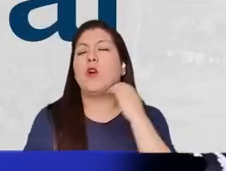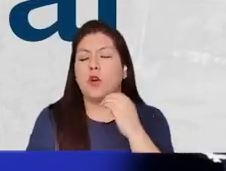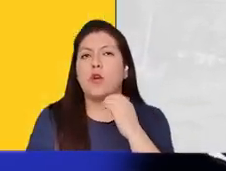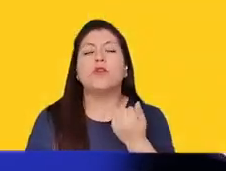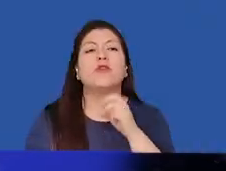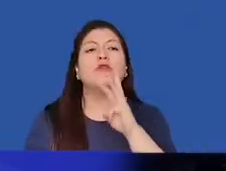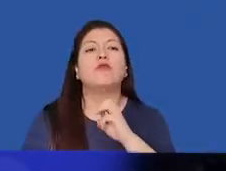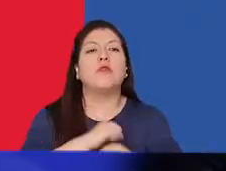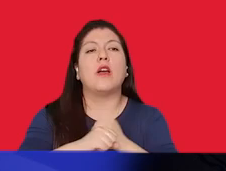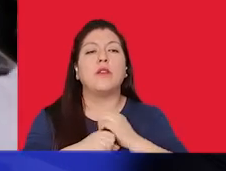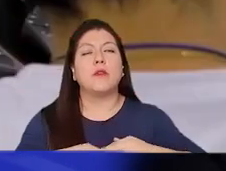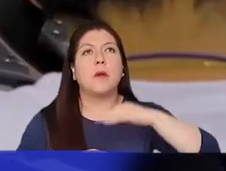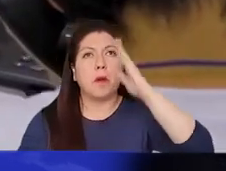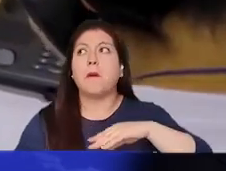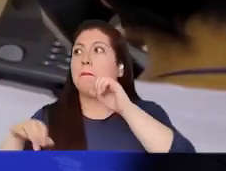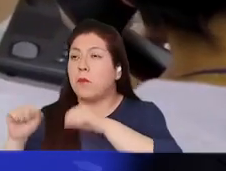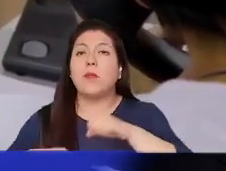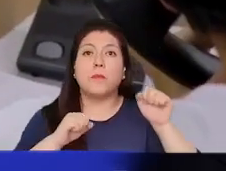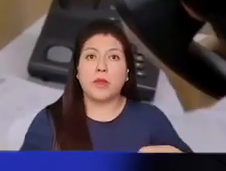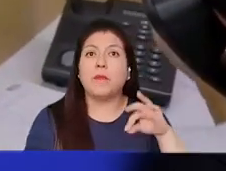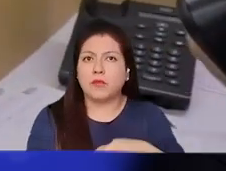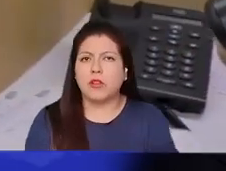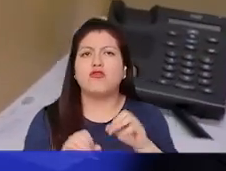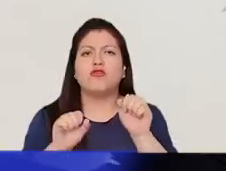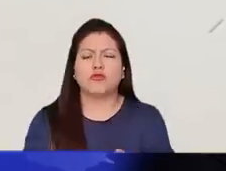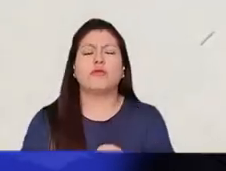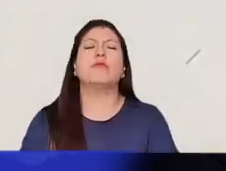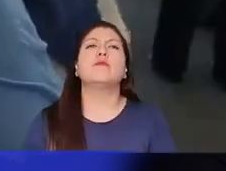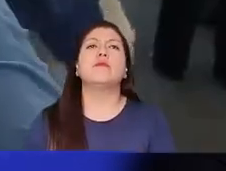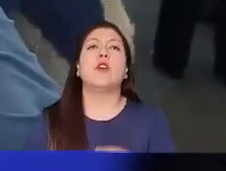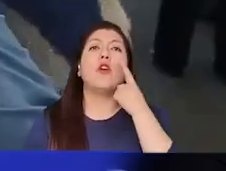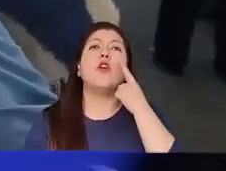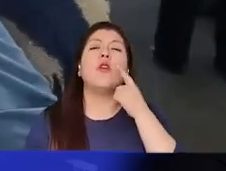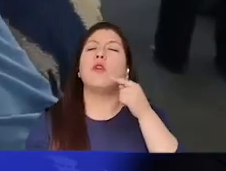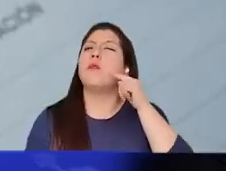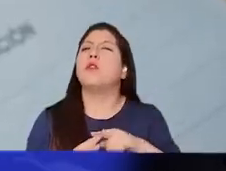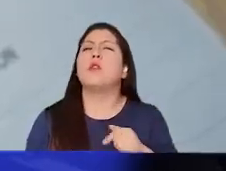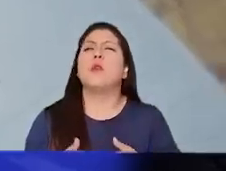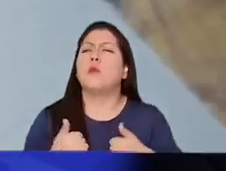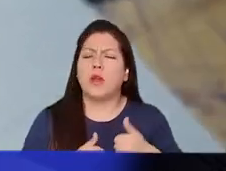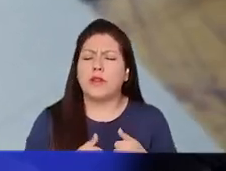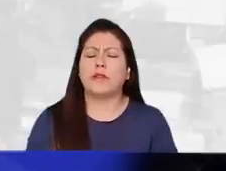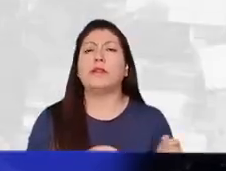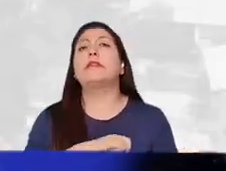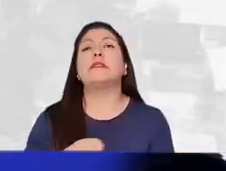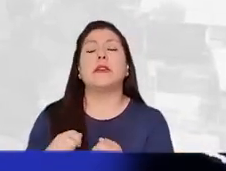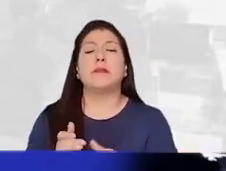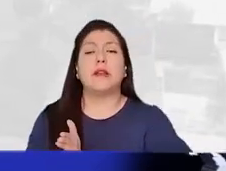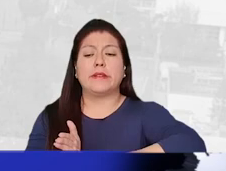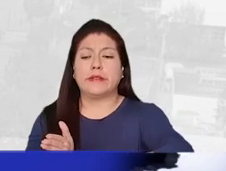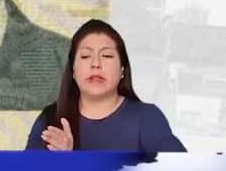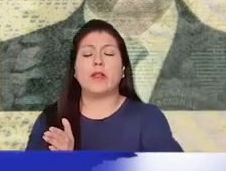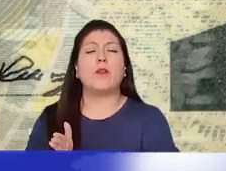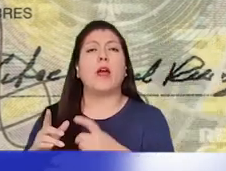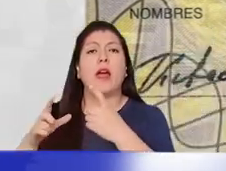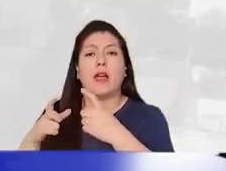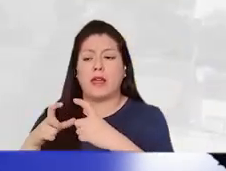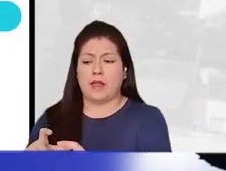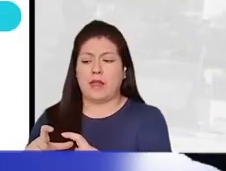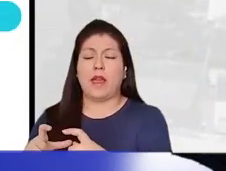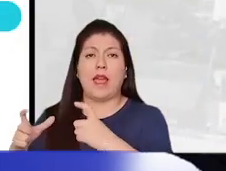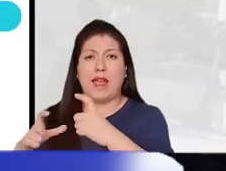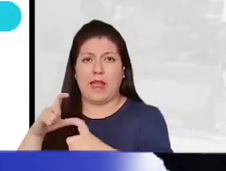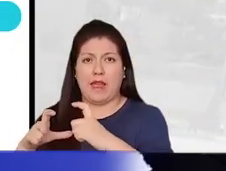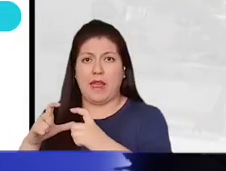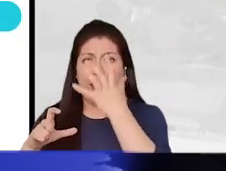electoral? Para votar, los colombianos deben presentar únicamente la cédula de ciudadanía amarilla con hologramas o la cédula